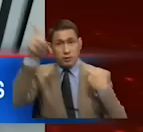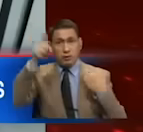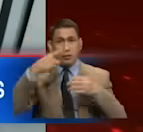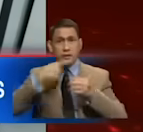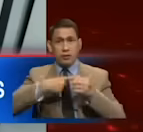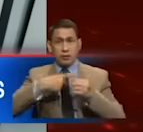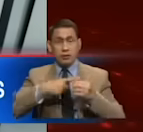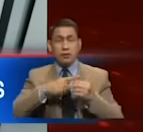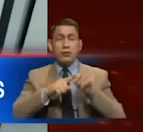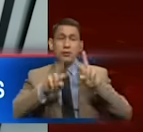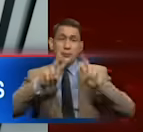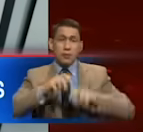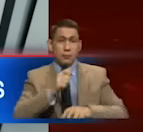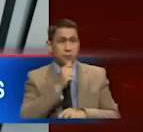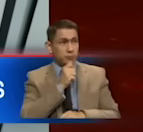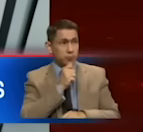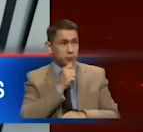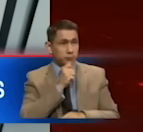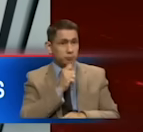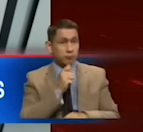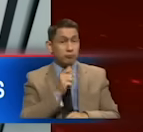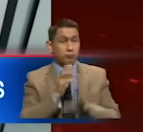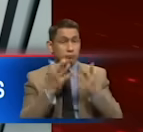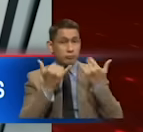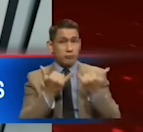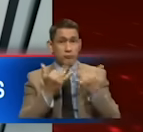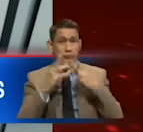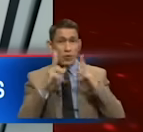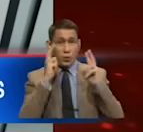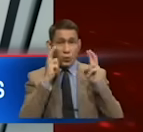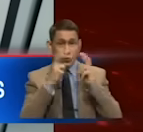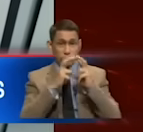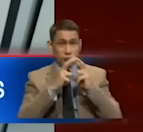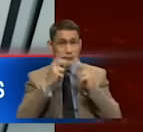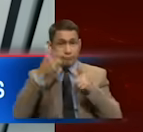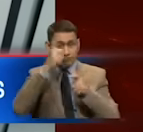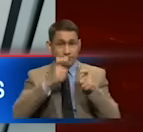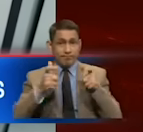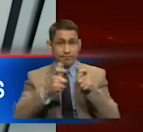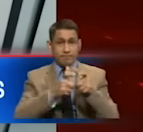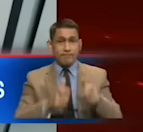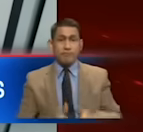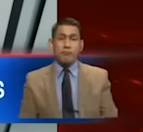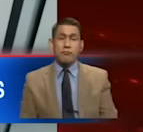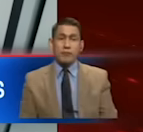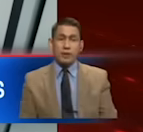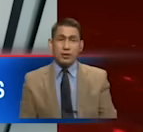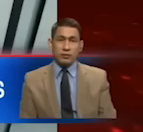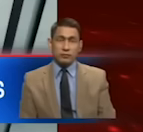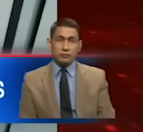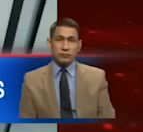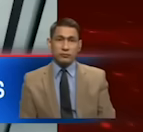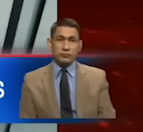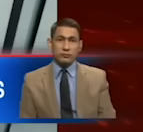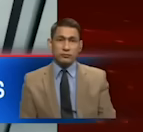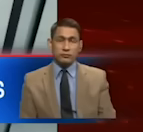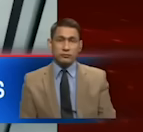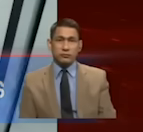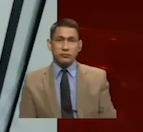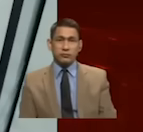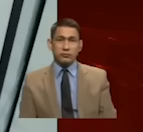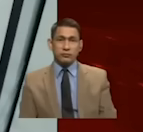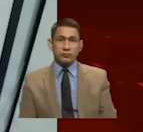reserva. El noticiero buscó la versión de la Fiscalía, pero están procesando el pedido de la entrevista.